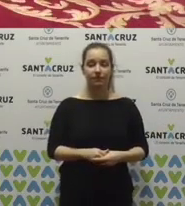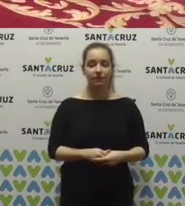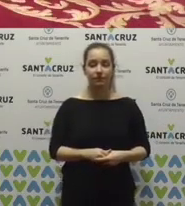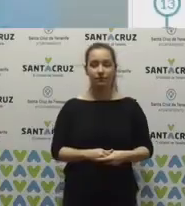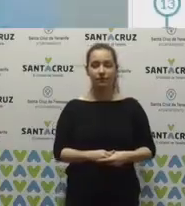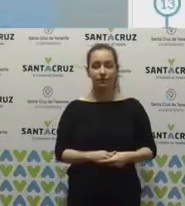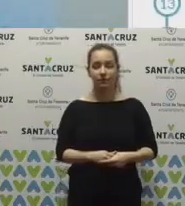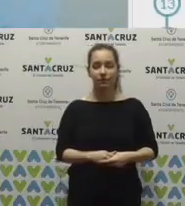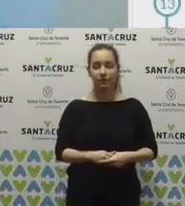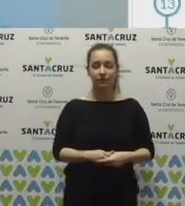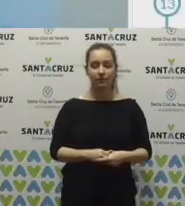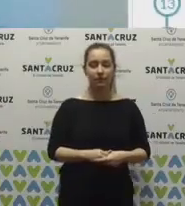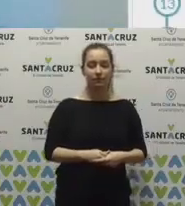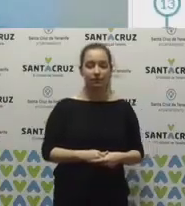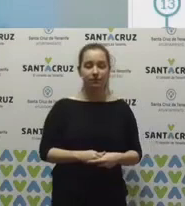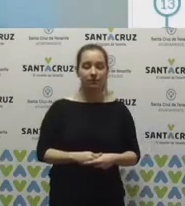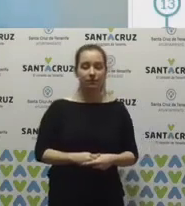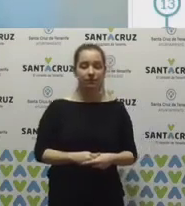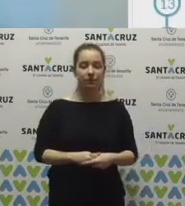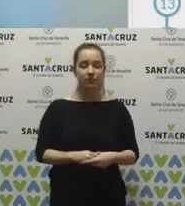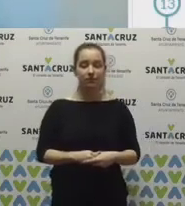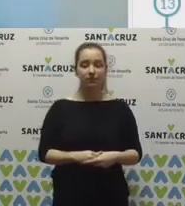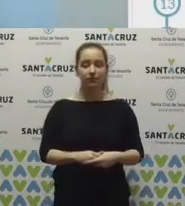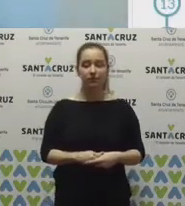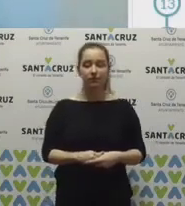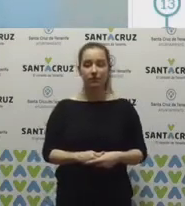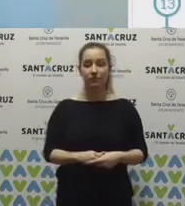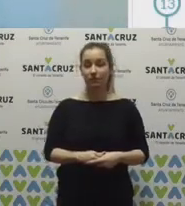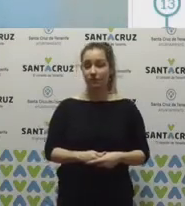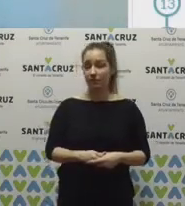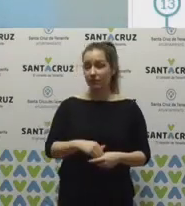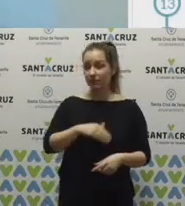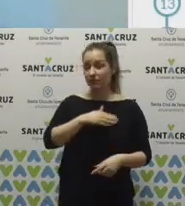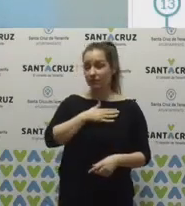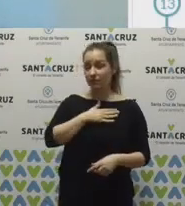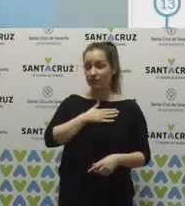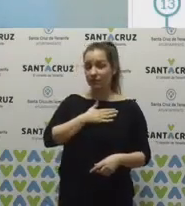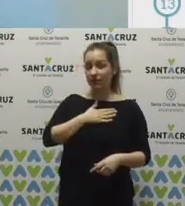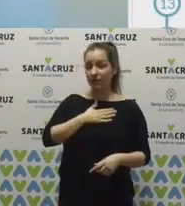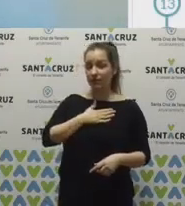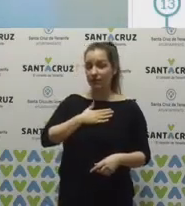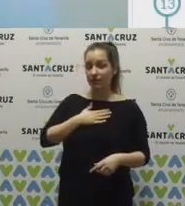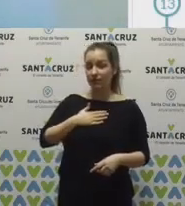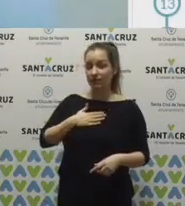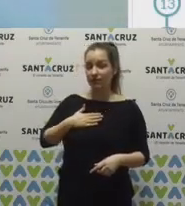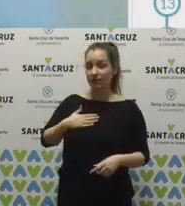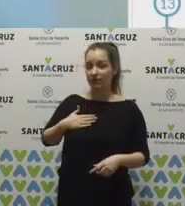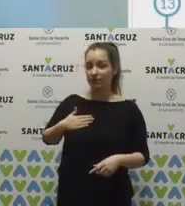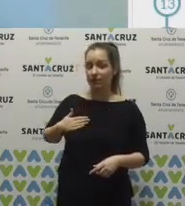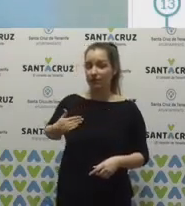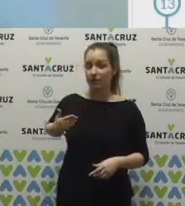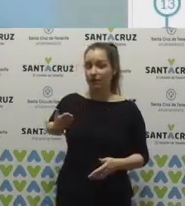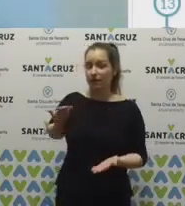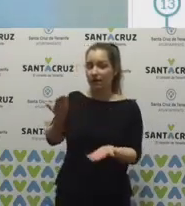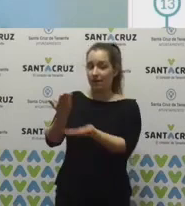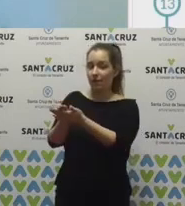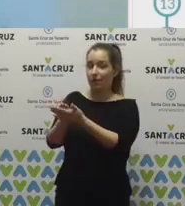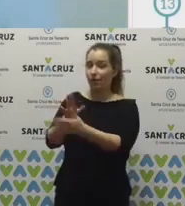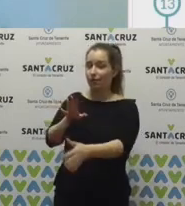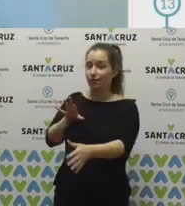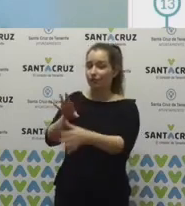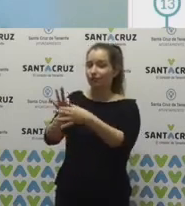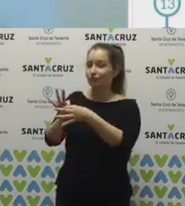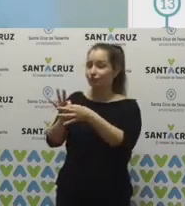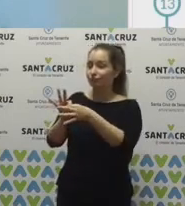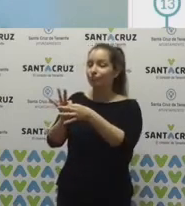el gobierno no vamos a detener la función no se daña con eso es lo que se persigue con